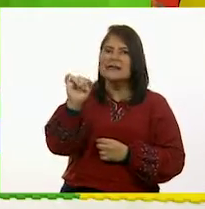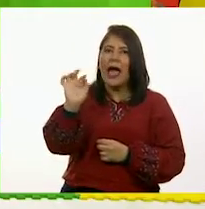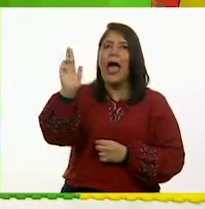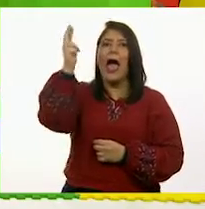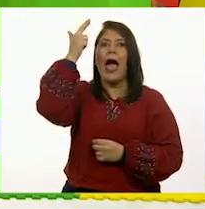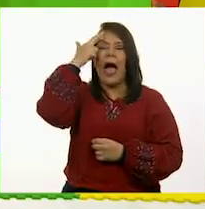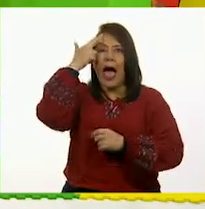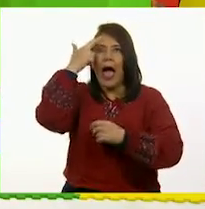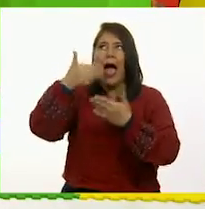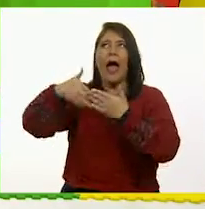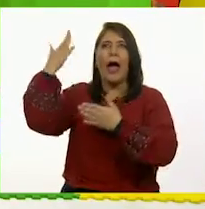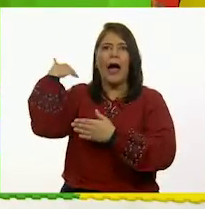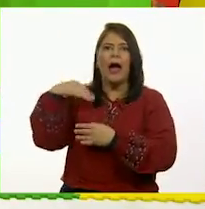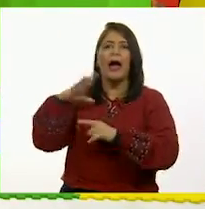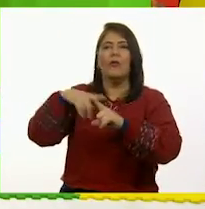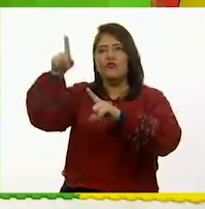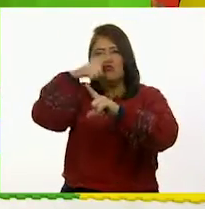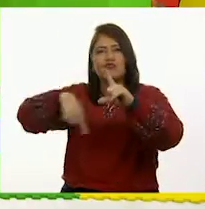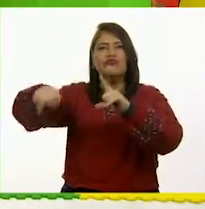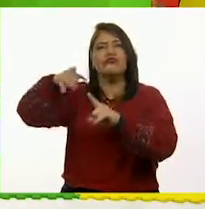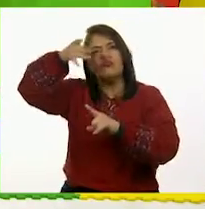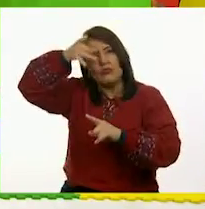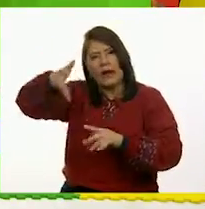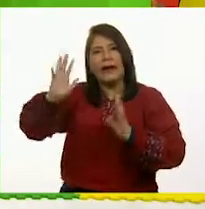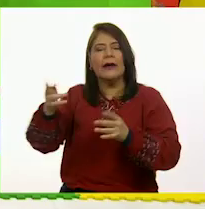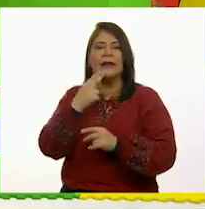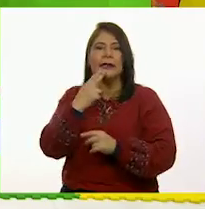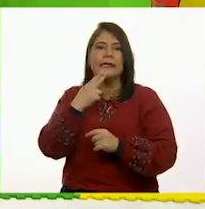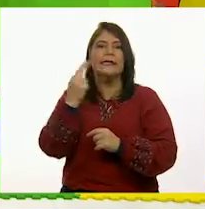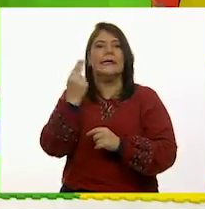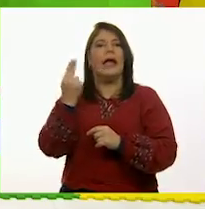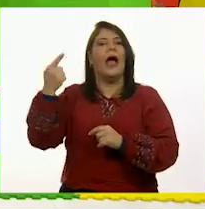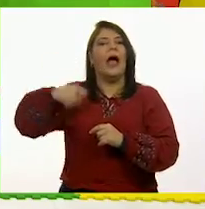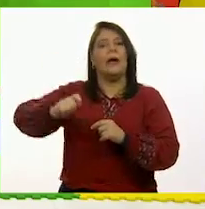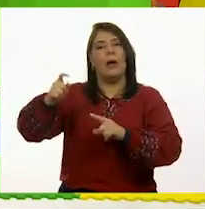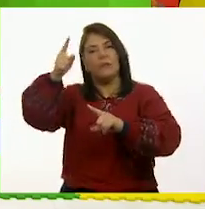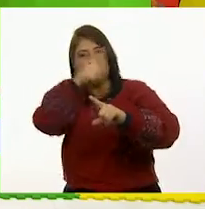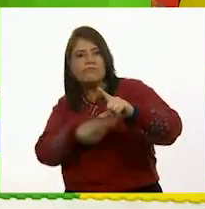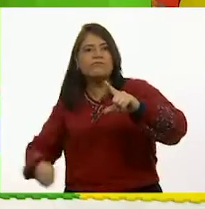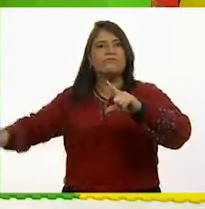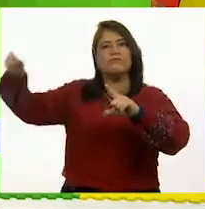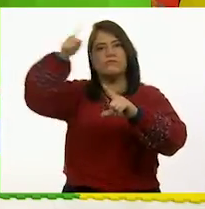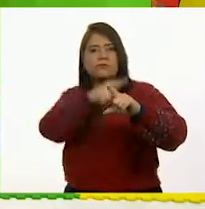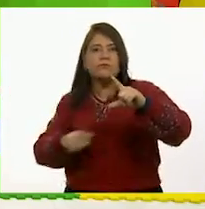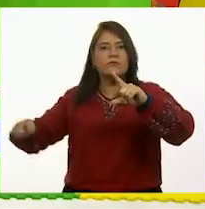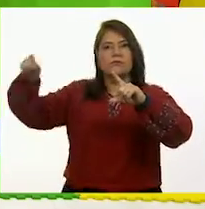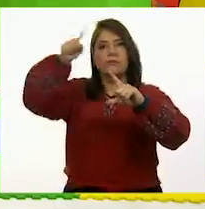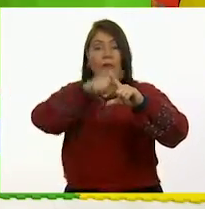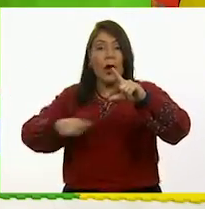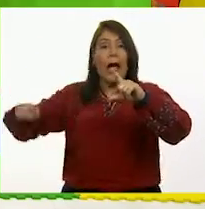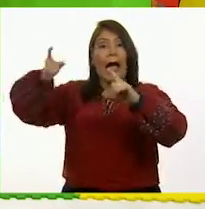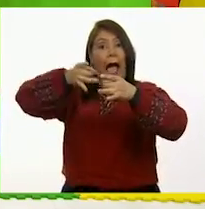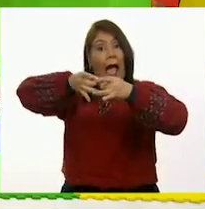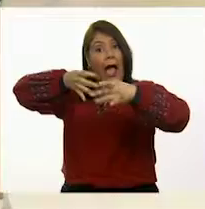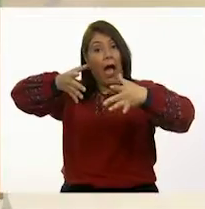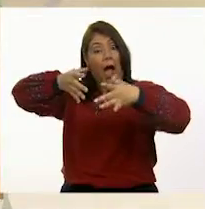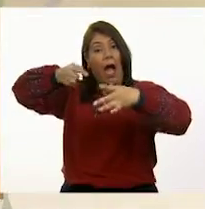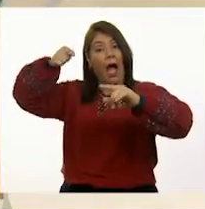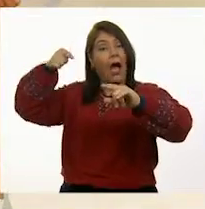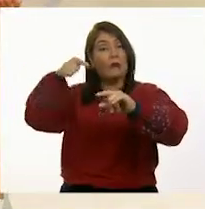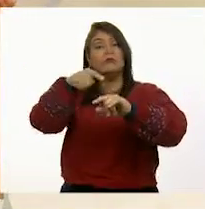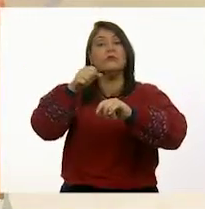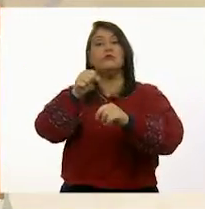utilizamos la ruleta. Las instrucciones son girarla y lo que marca la flecha es lo que vamos a jugar. ¿Es